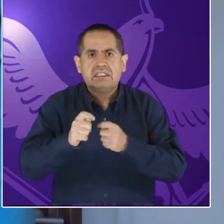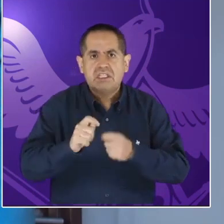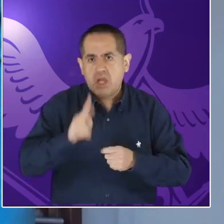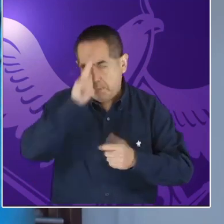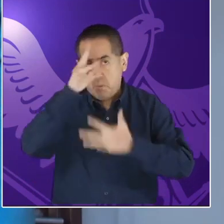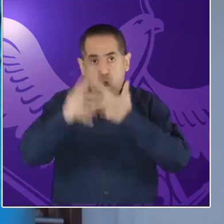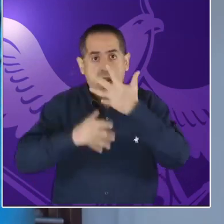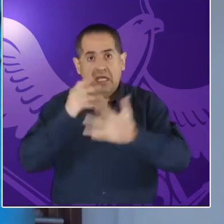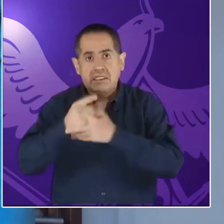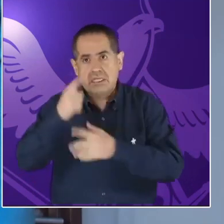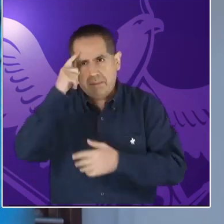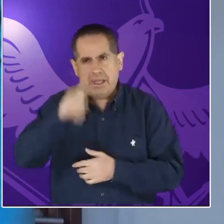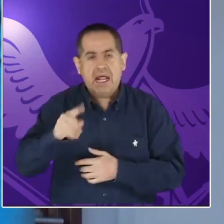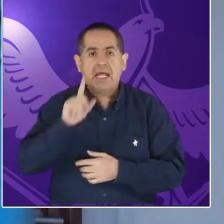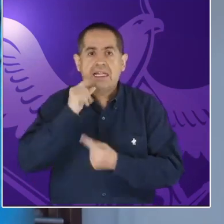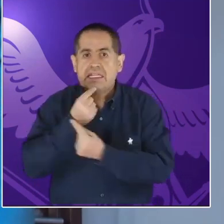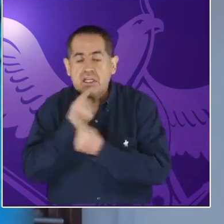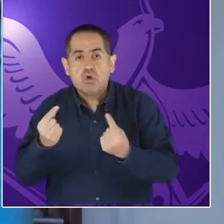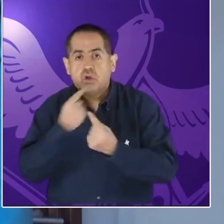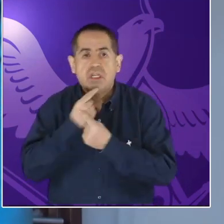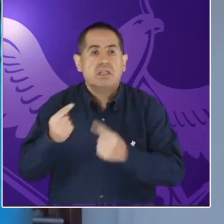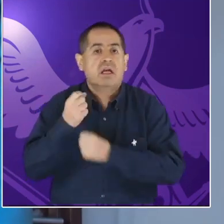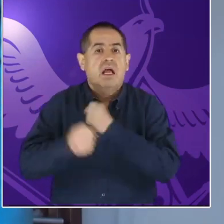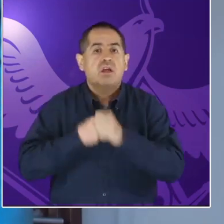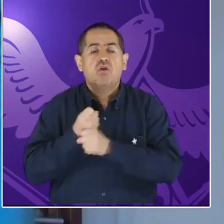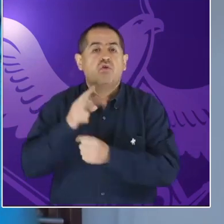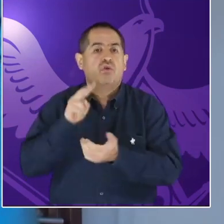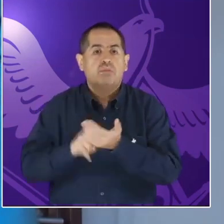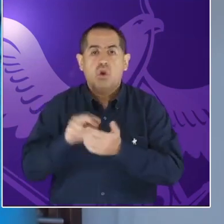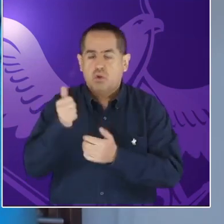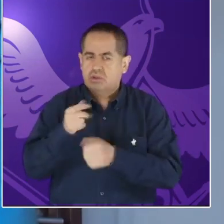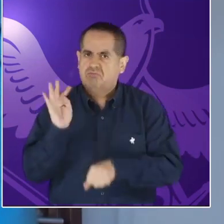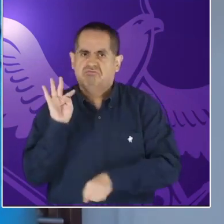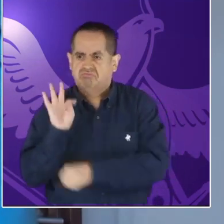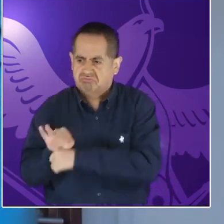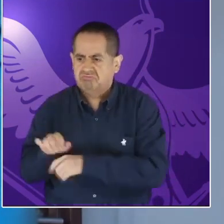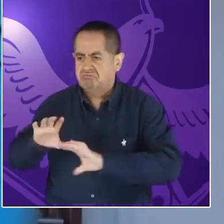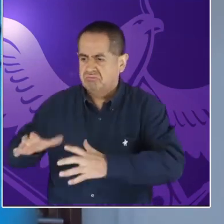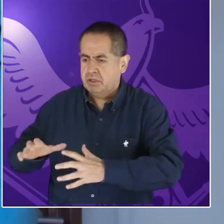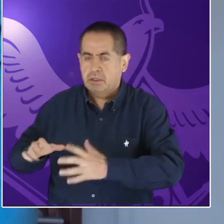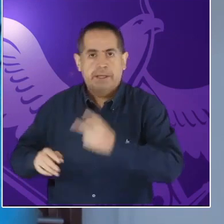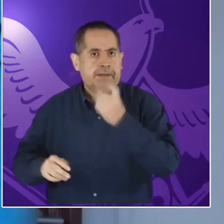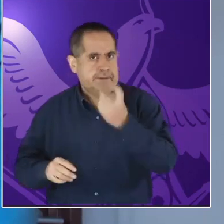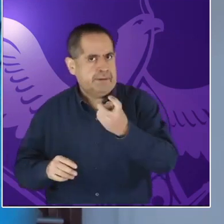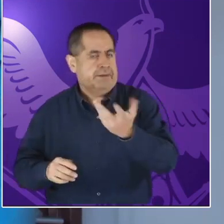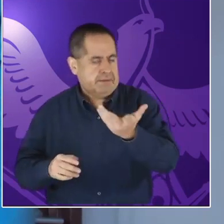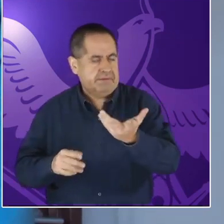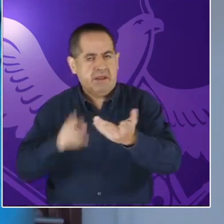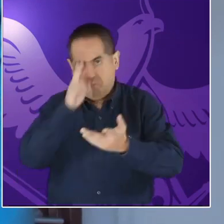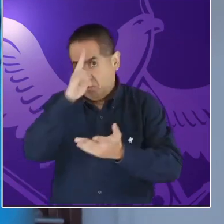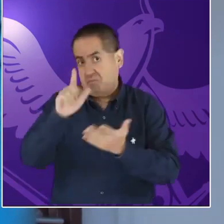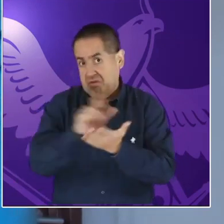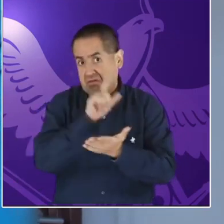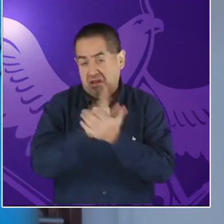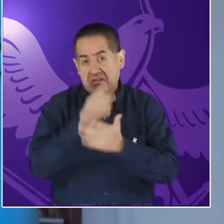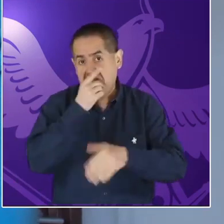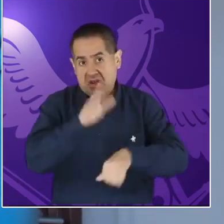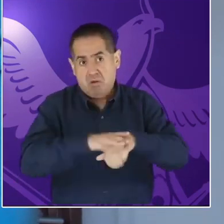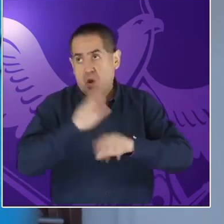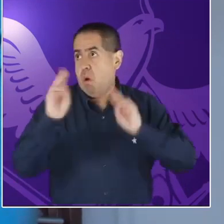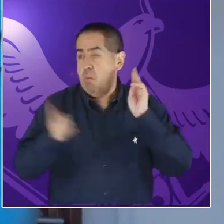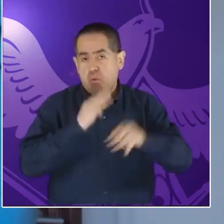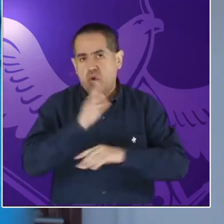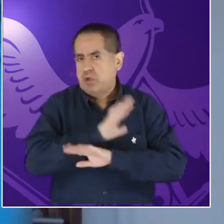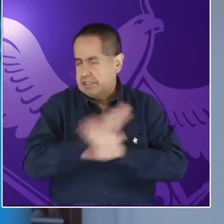la violencia contra niñas y niños de 2011. En virtud entonces de esta prohibición, las legislaciones